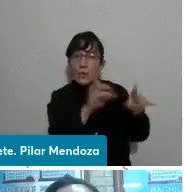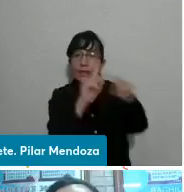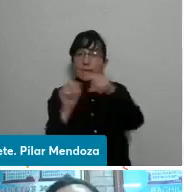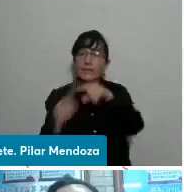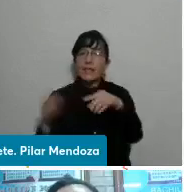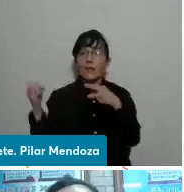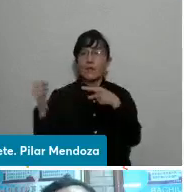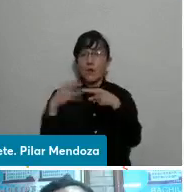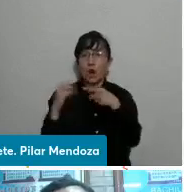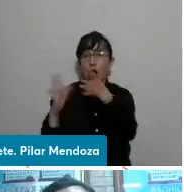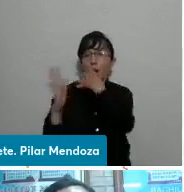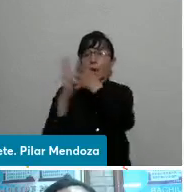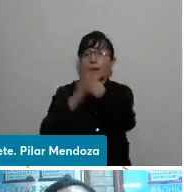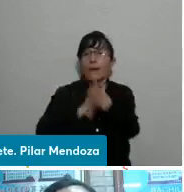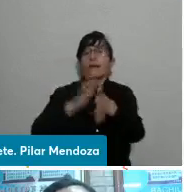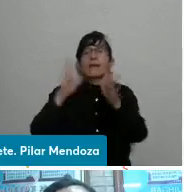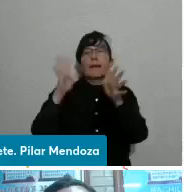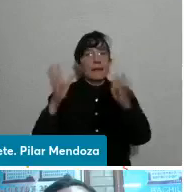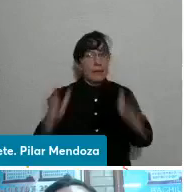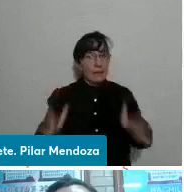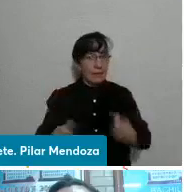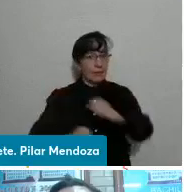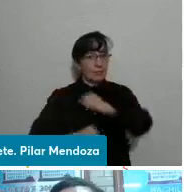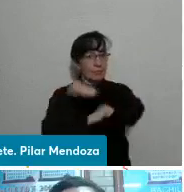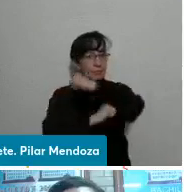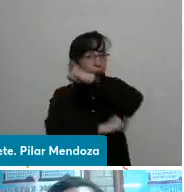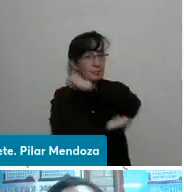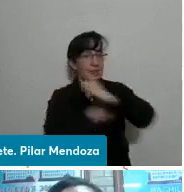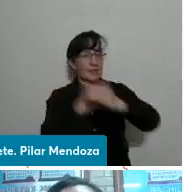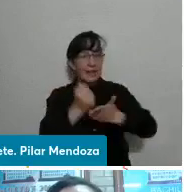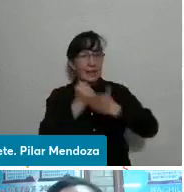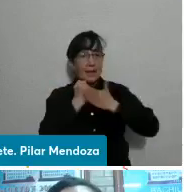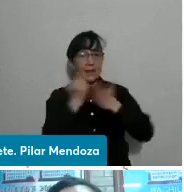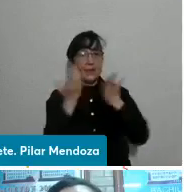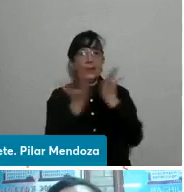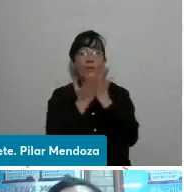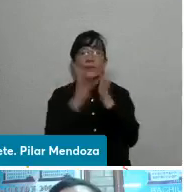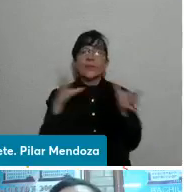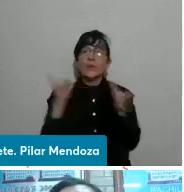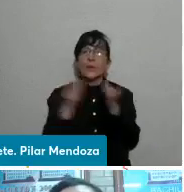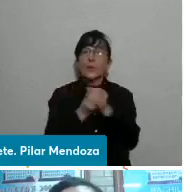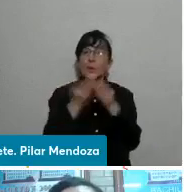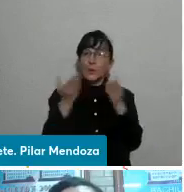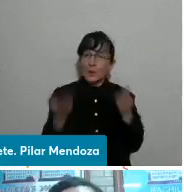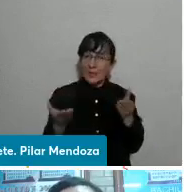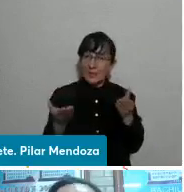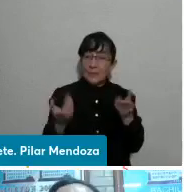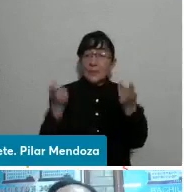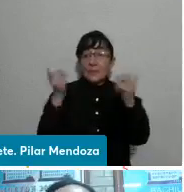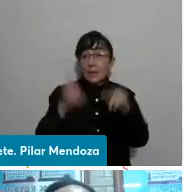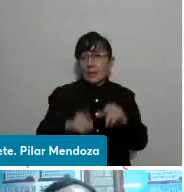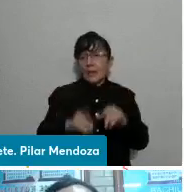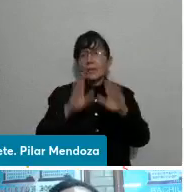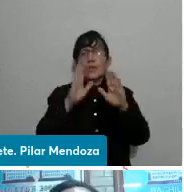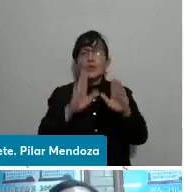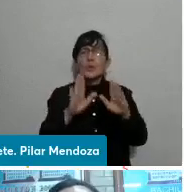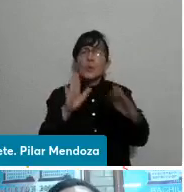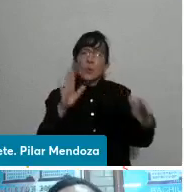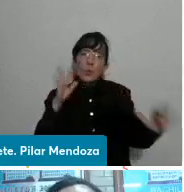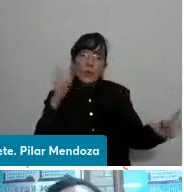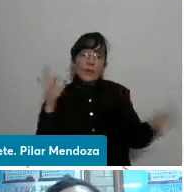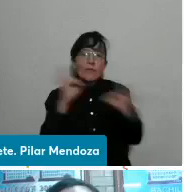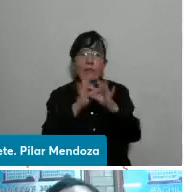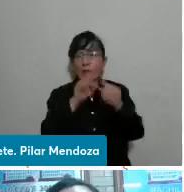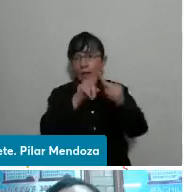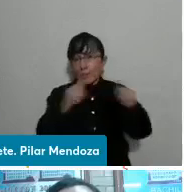instituciones para fortalecer esta parte de la educación inclusiva que responda a la diversidad y pues en el caso particular